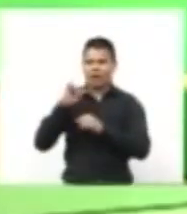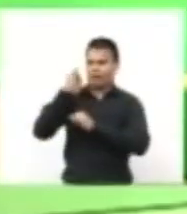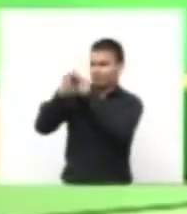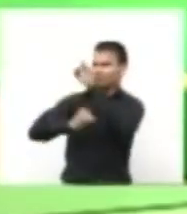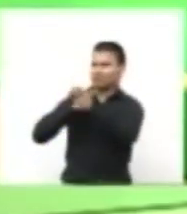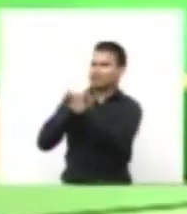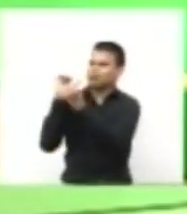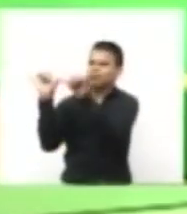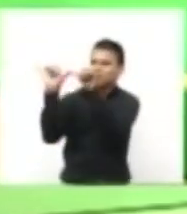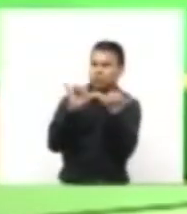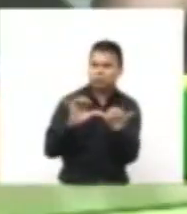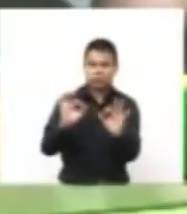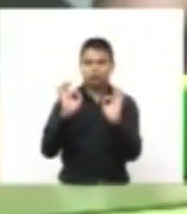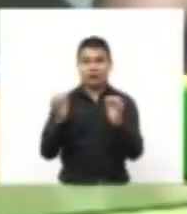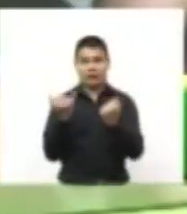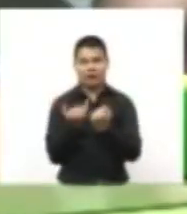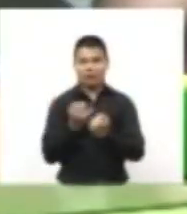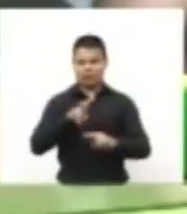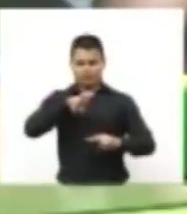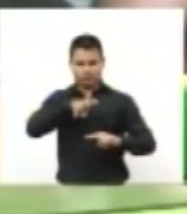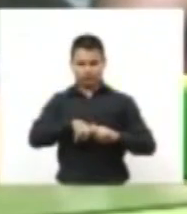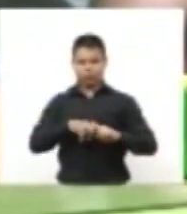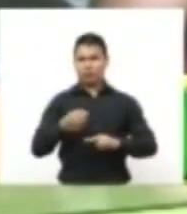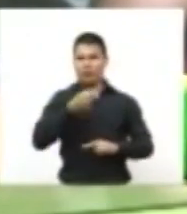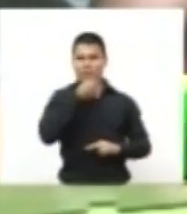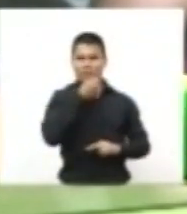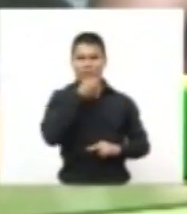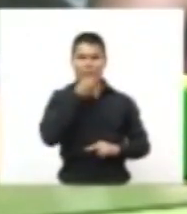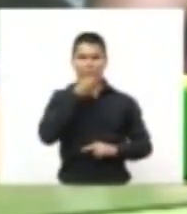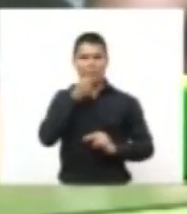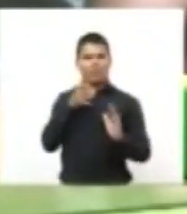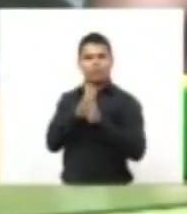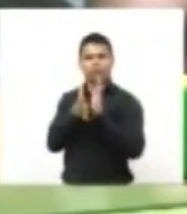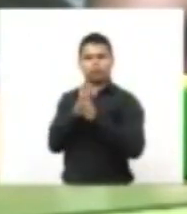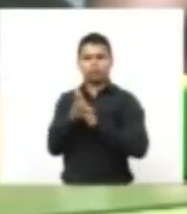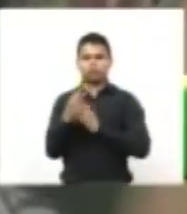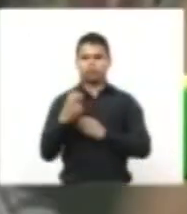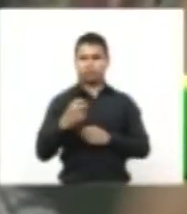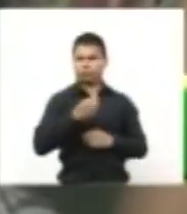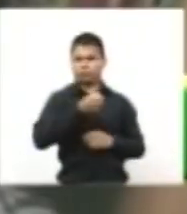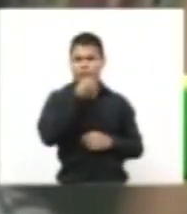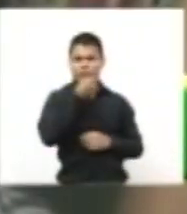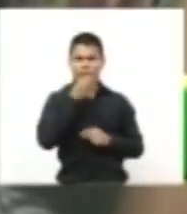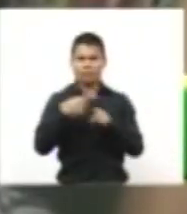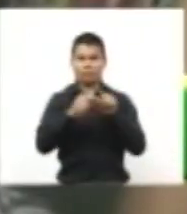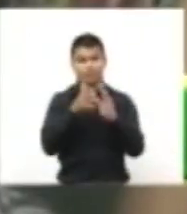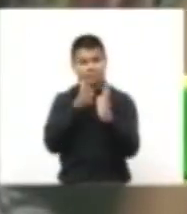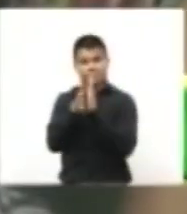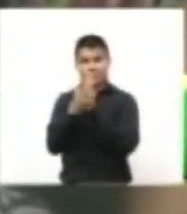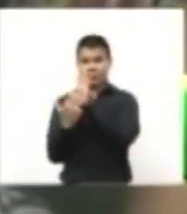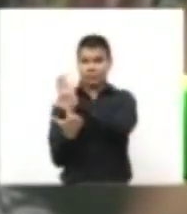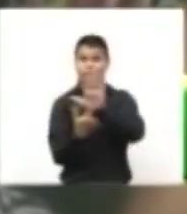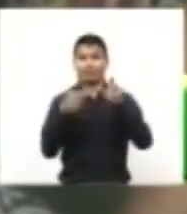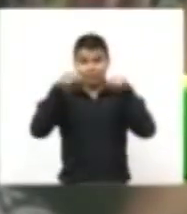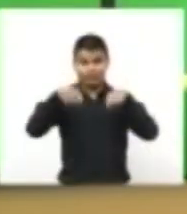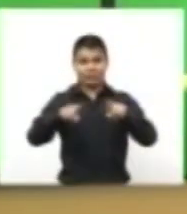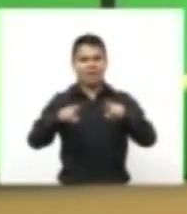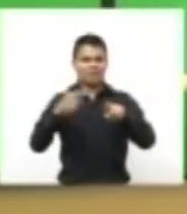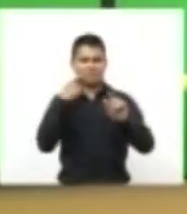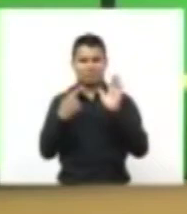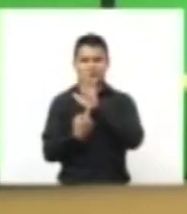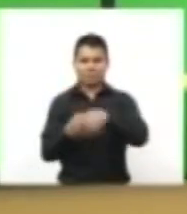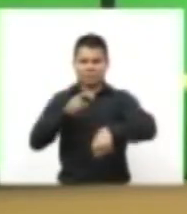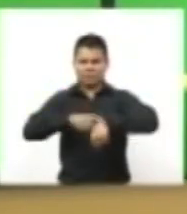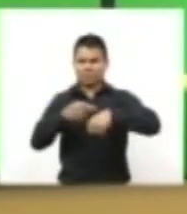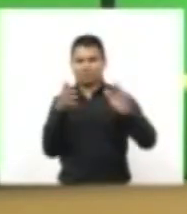mismo, nuestros reporteros interactúan con los presentadores para llevar a los televidentes los hechos de última hora.